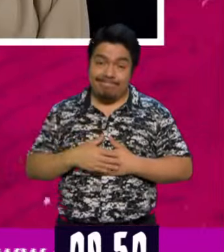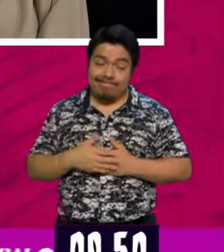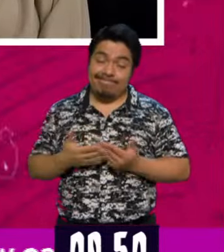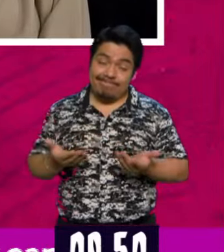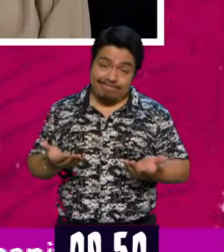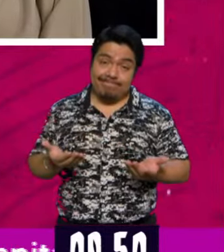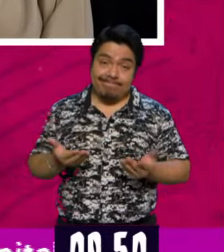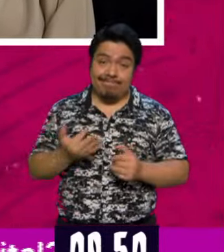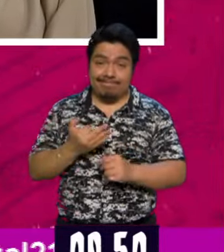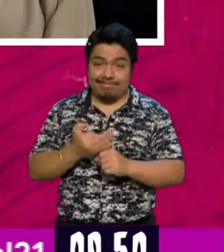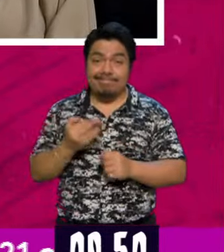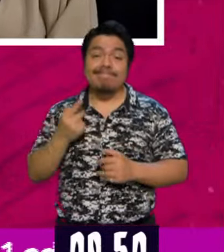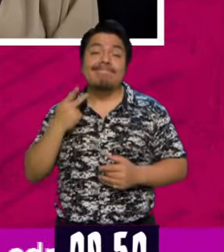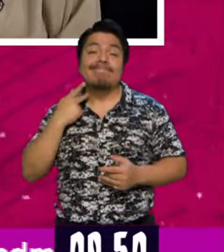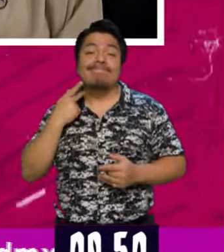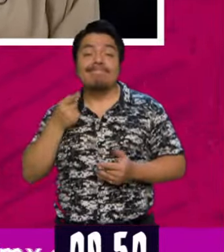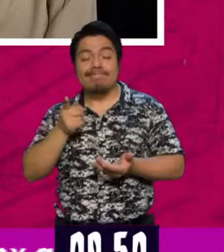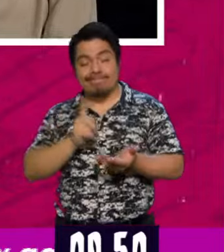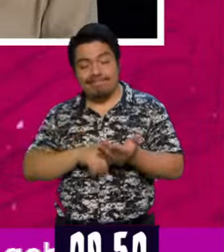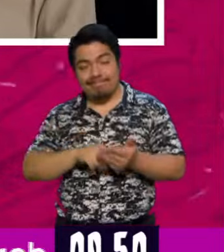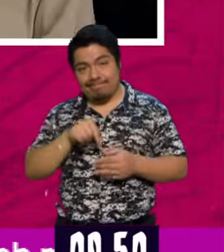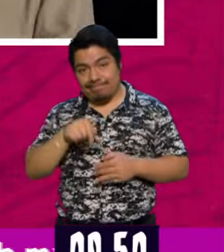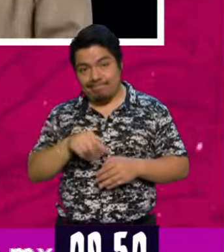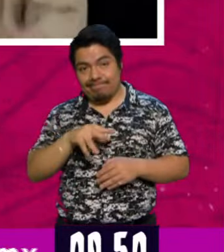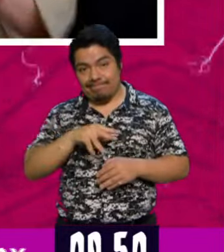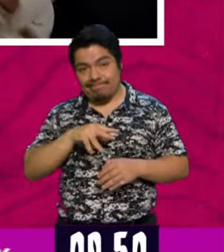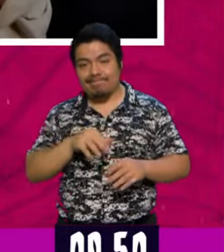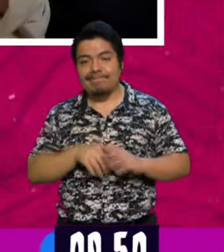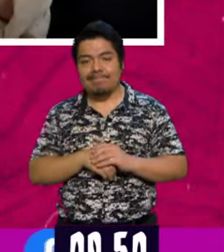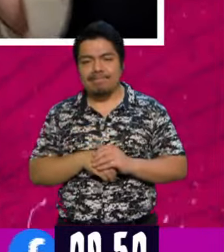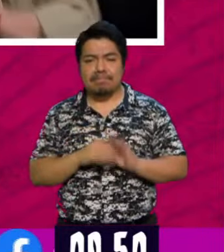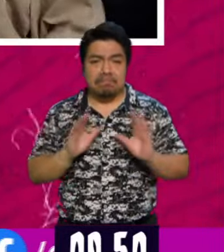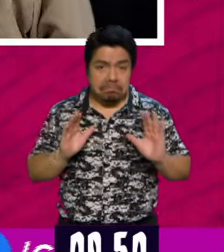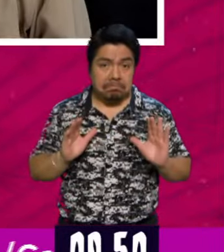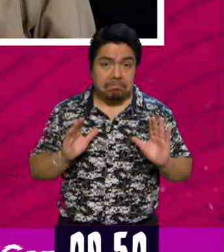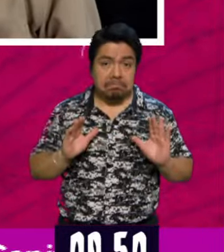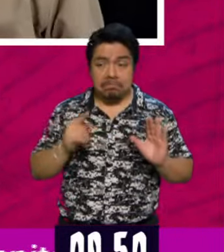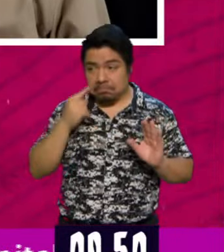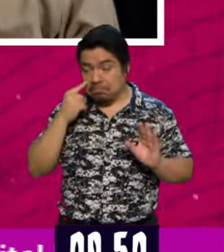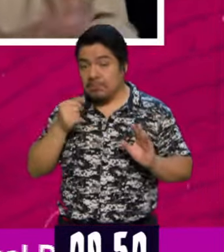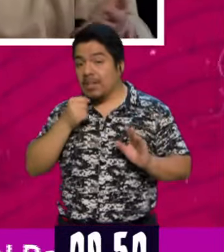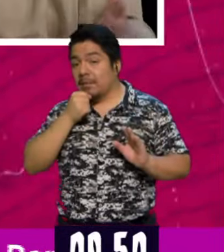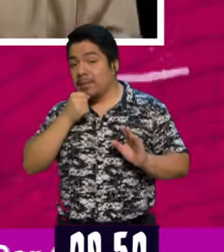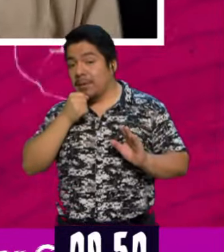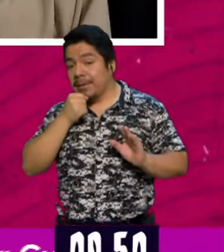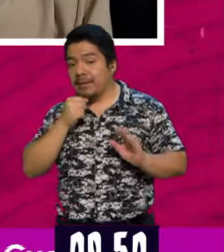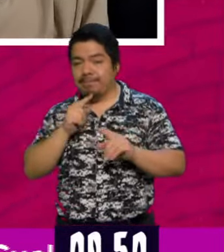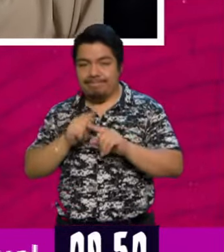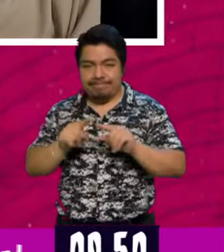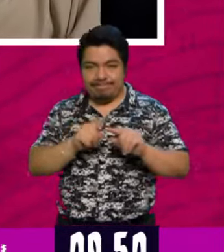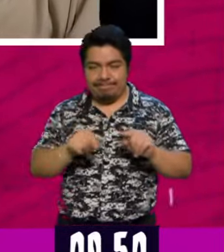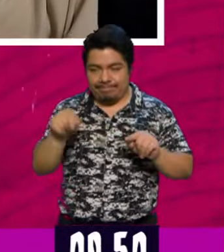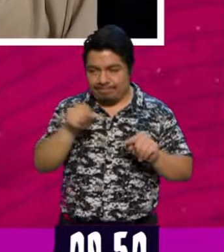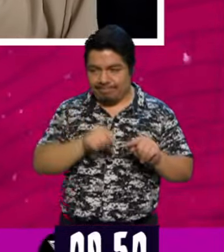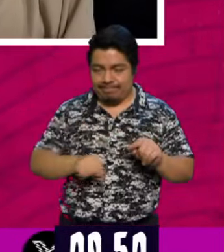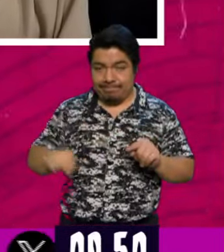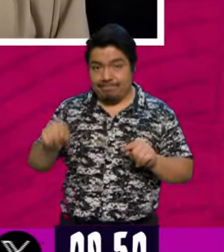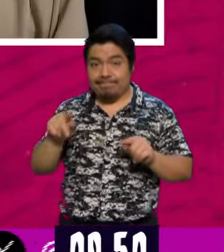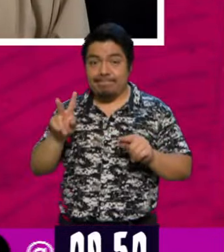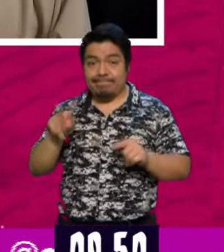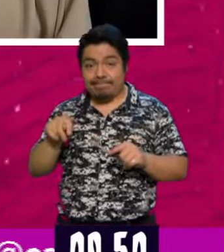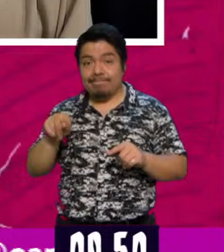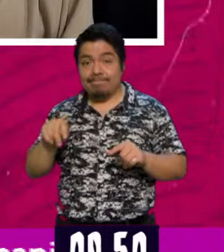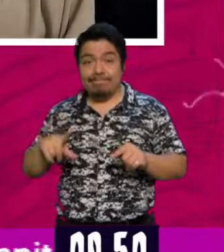política que existe en el México del siglo XXI. Y vamos precisamente con los reporteros, ¿no? De estos medios